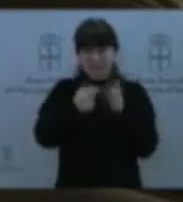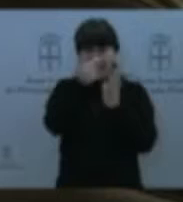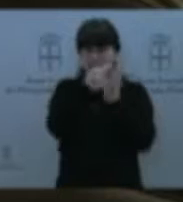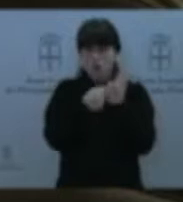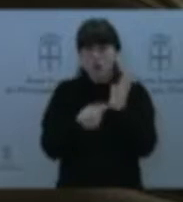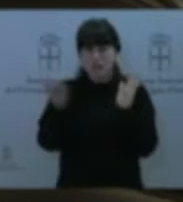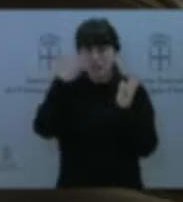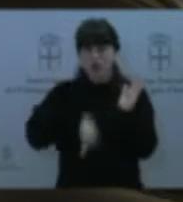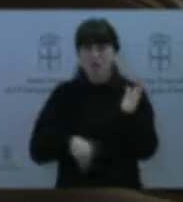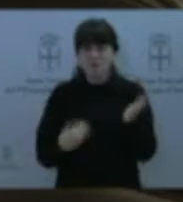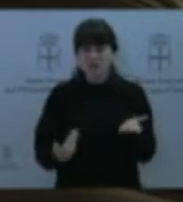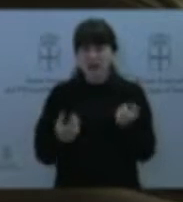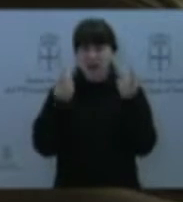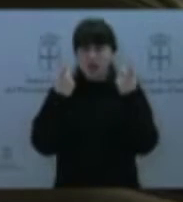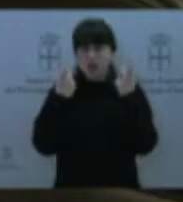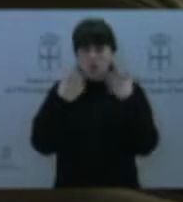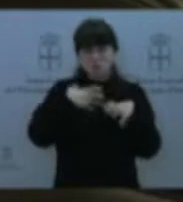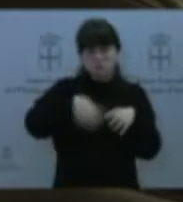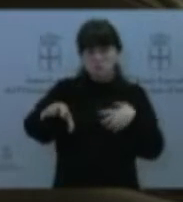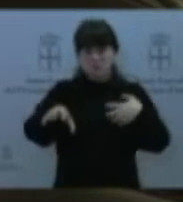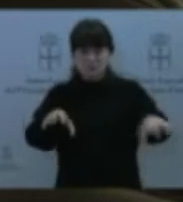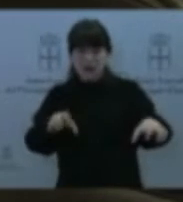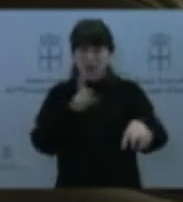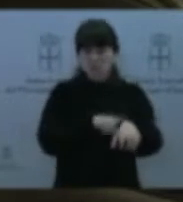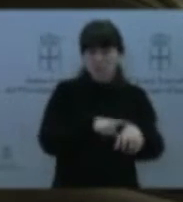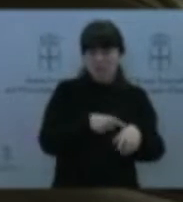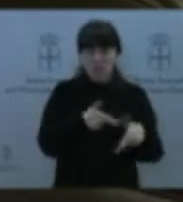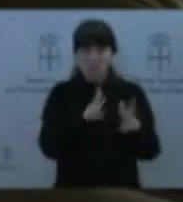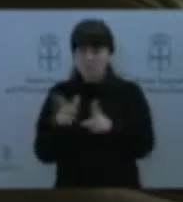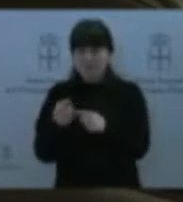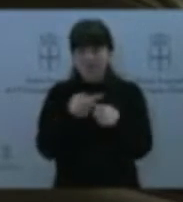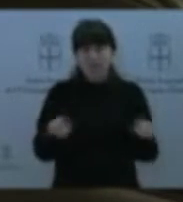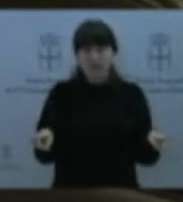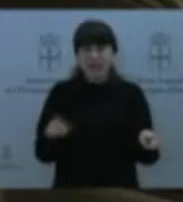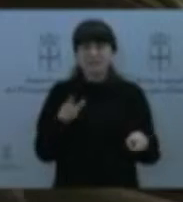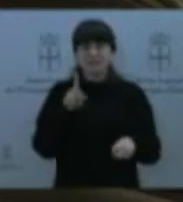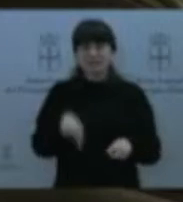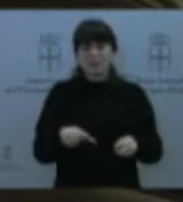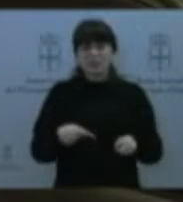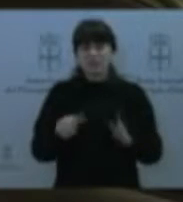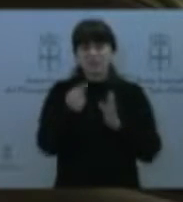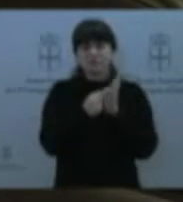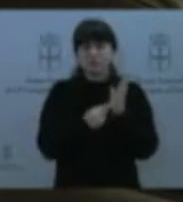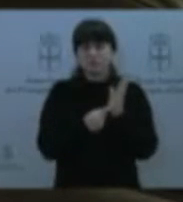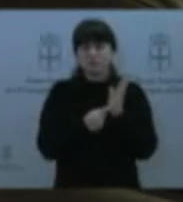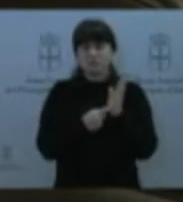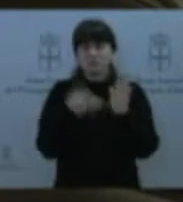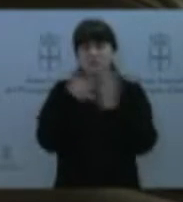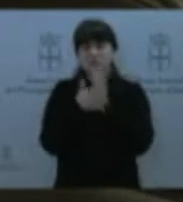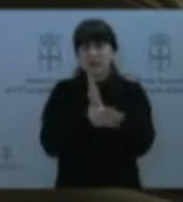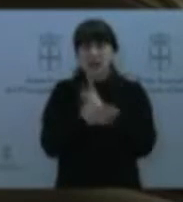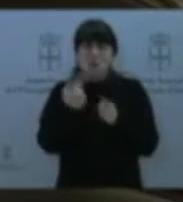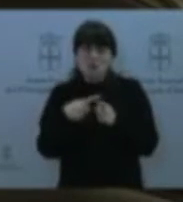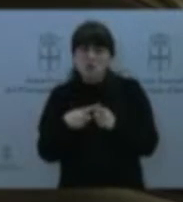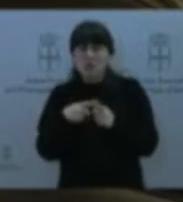tiempos diferentes. Se dijeron a viva voz algunas instrucciones en algunas aulas, mientras que en otras no se dieron. No se facilitó copia del